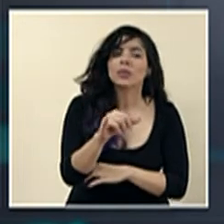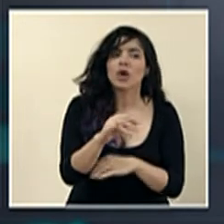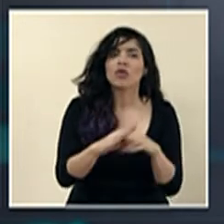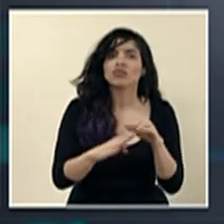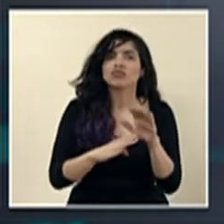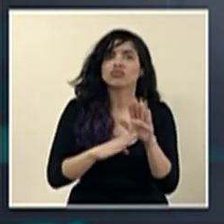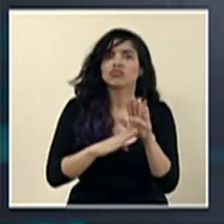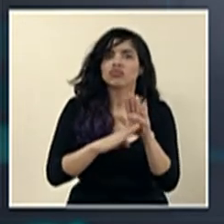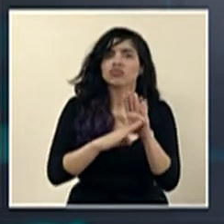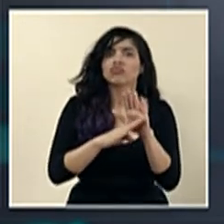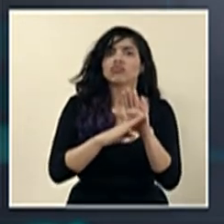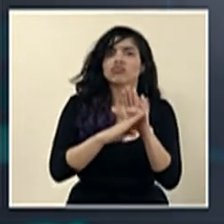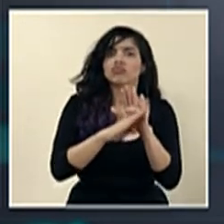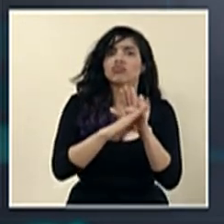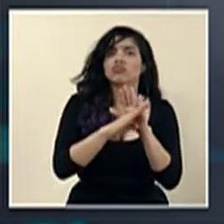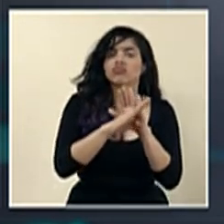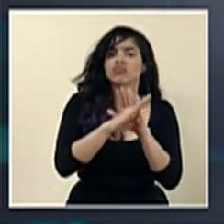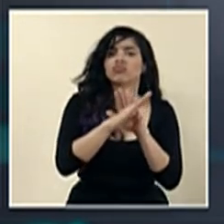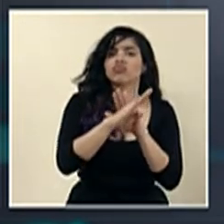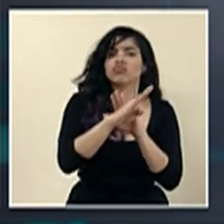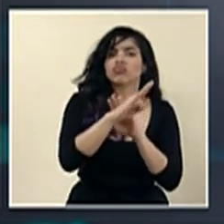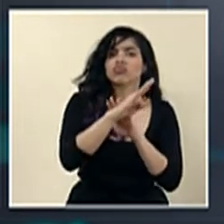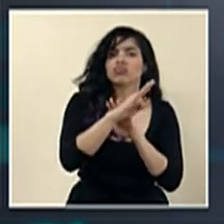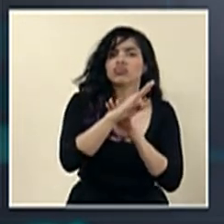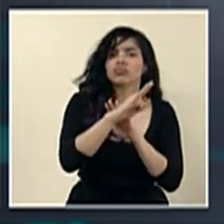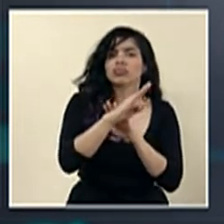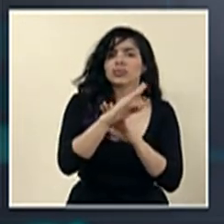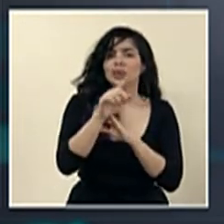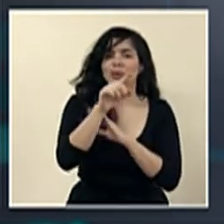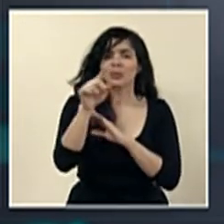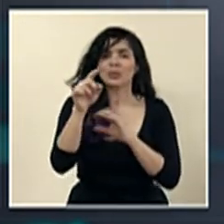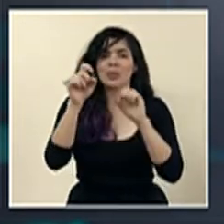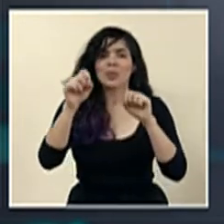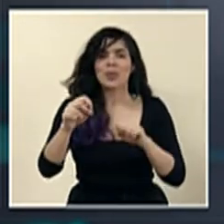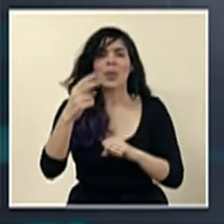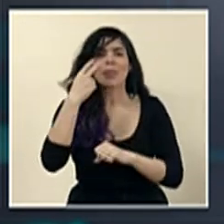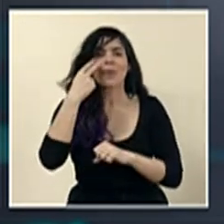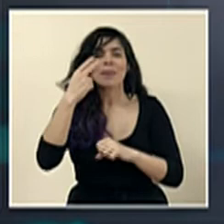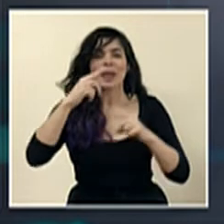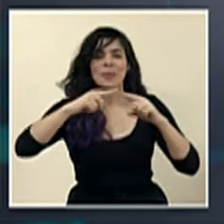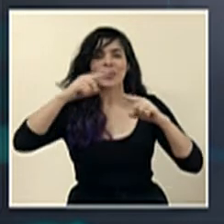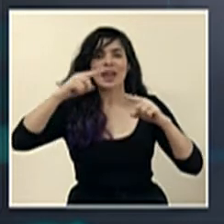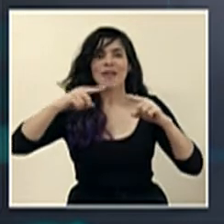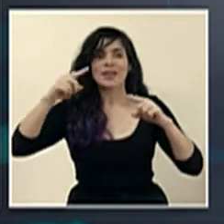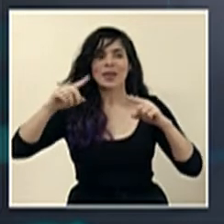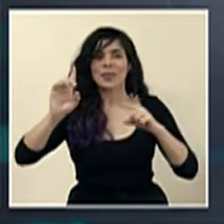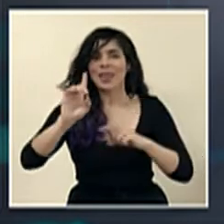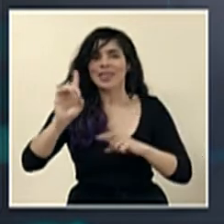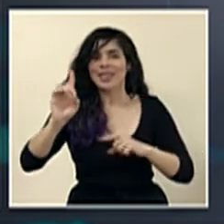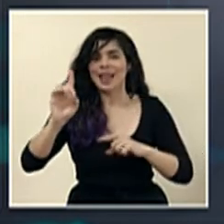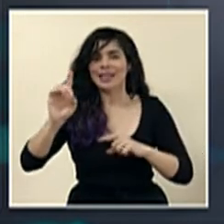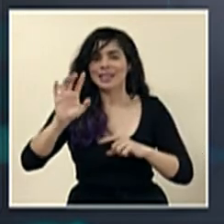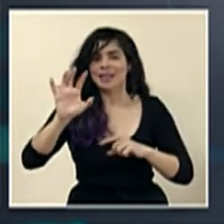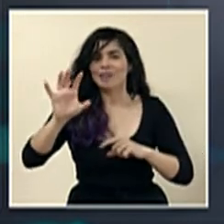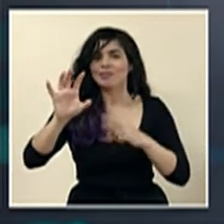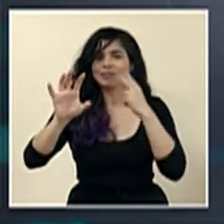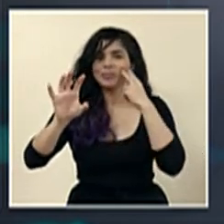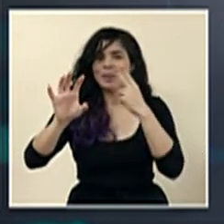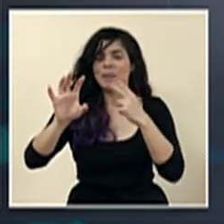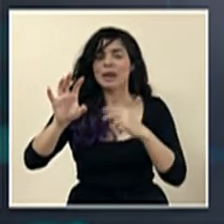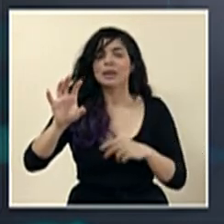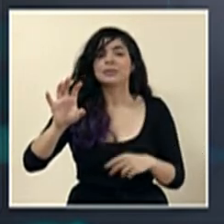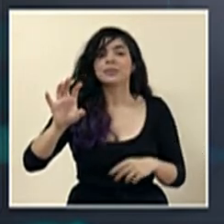creciendo, rebotando, de eso ustedes lo verán en el gráfico de la derecha,